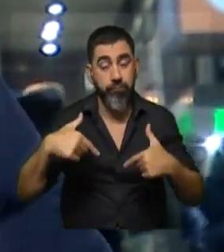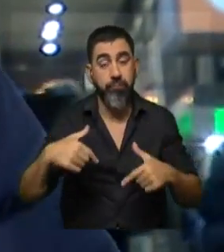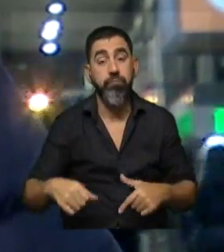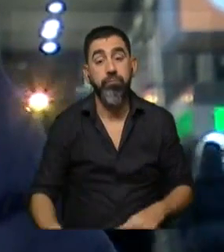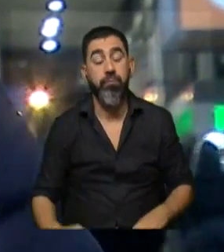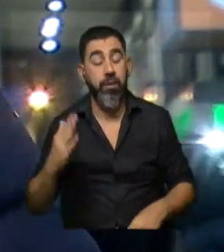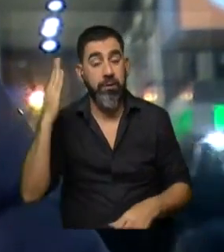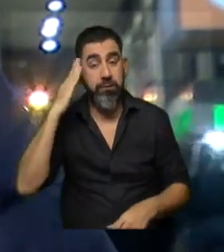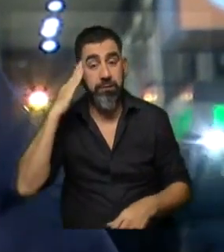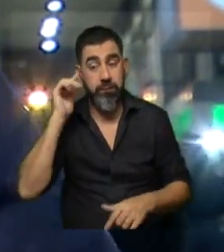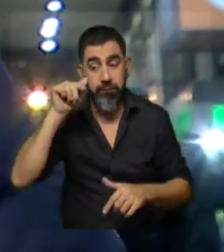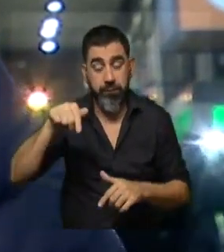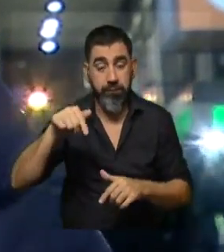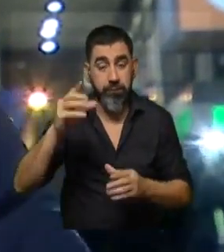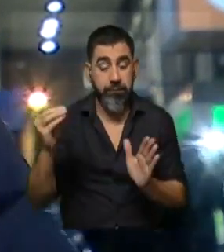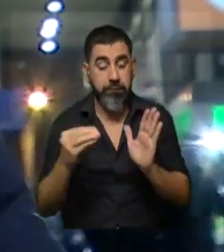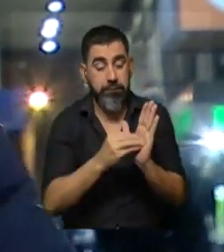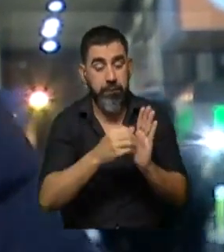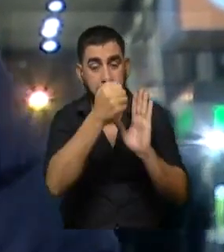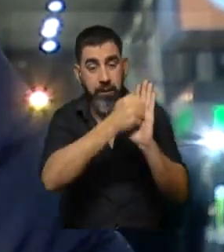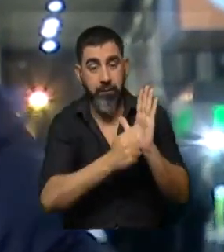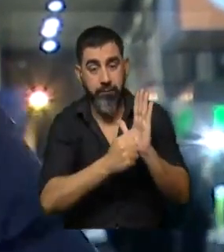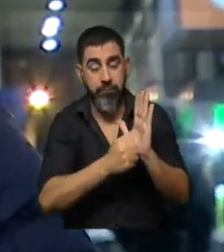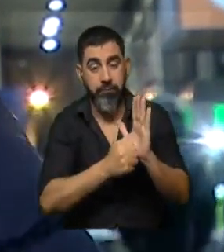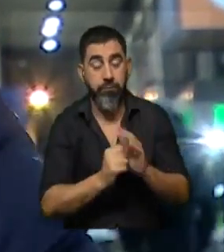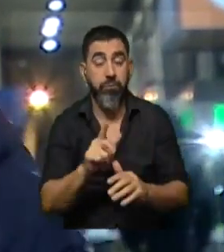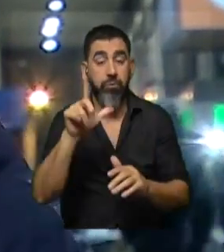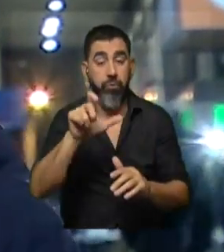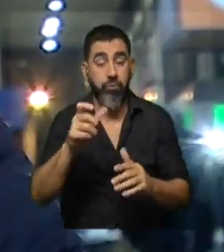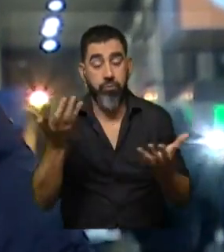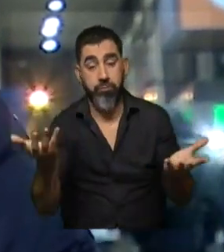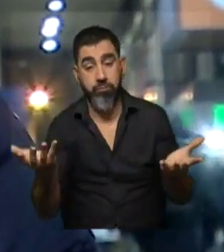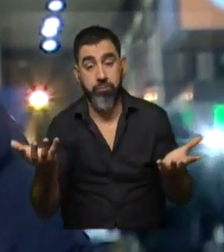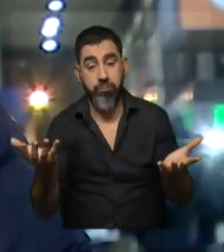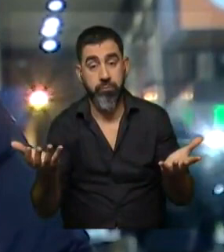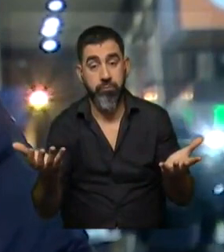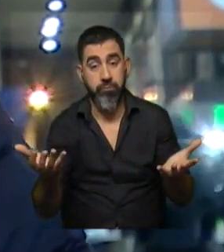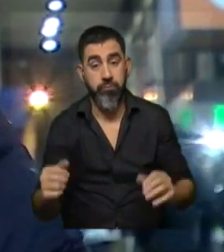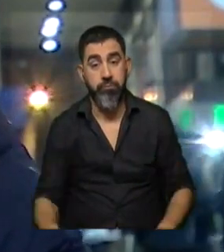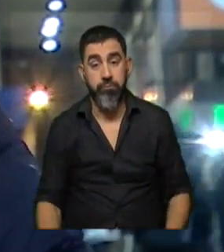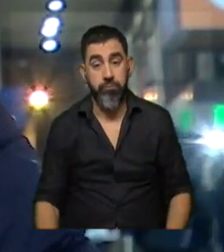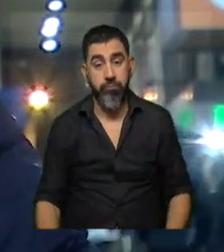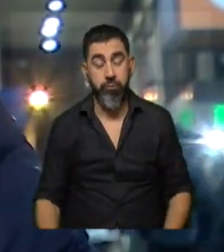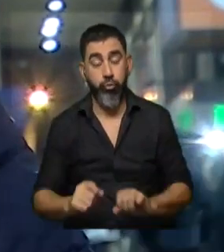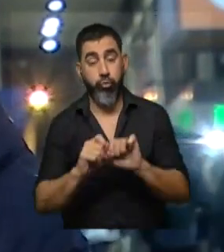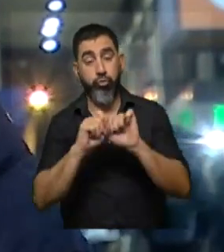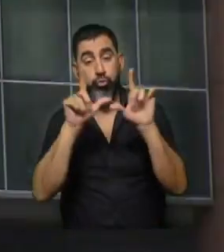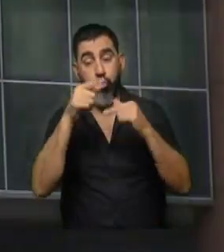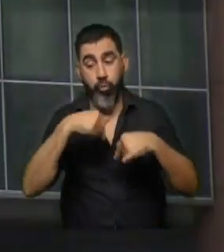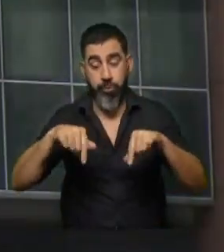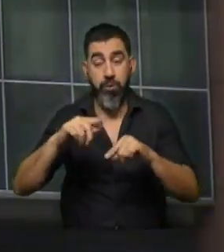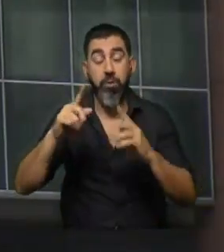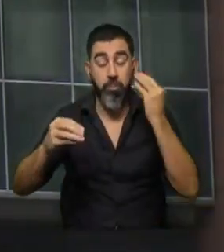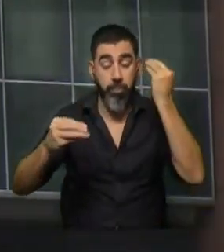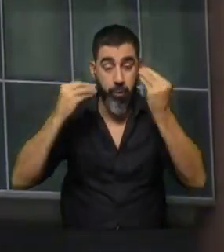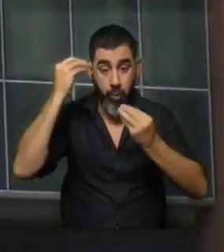nos enteramos de la inclusión de este artículo lo cual obviamente generó una gran este sorpresa primero y después